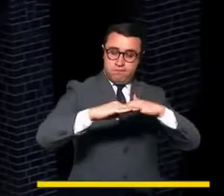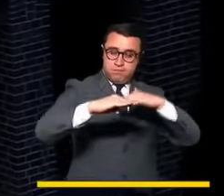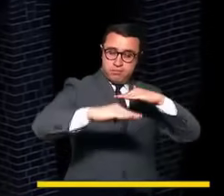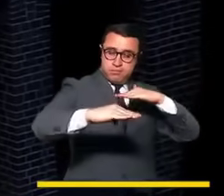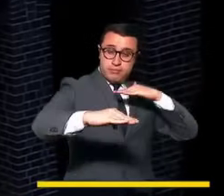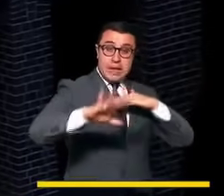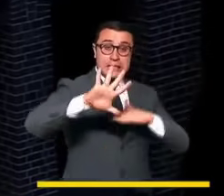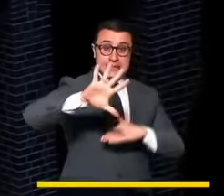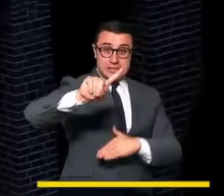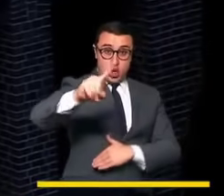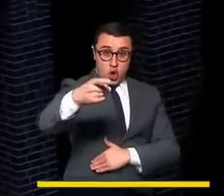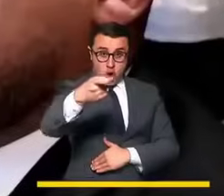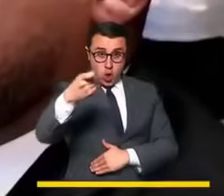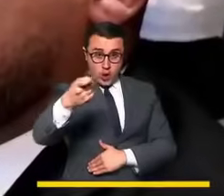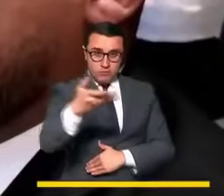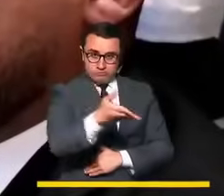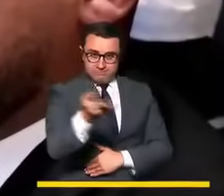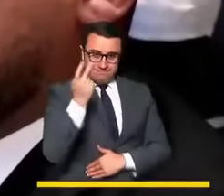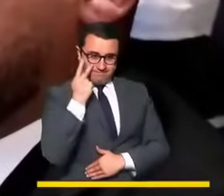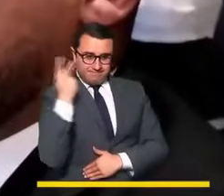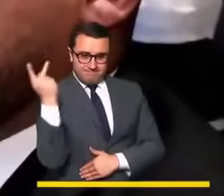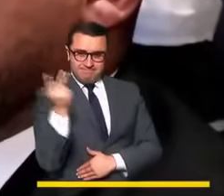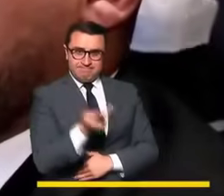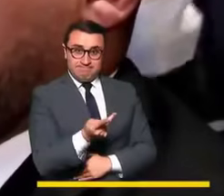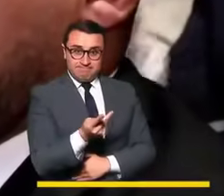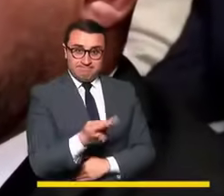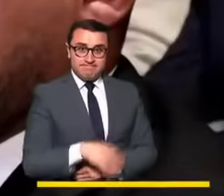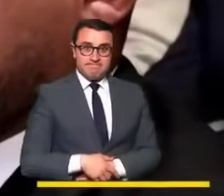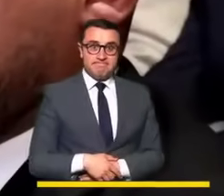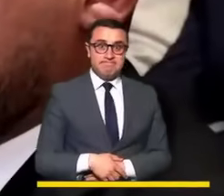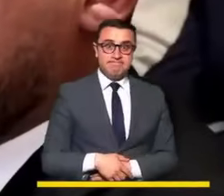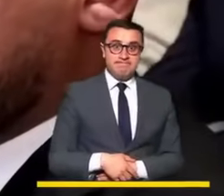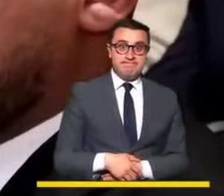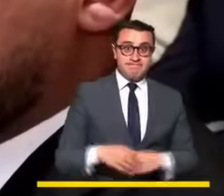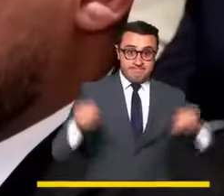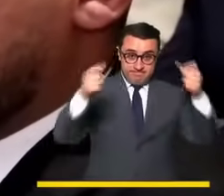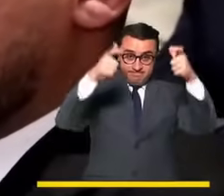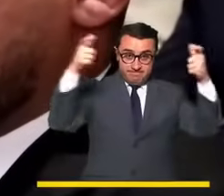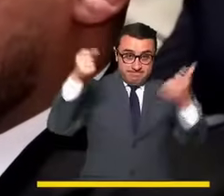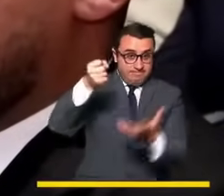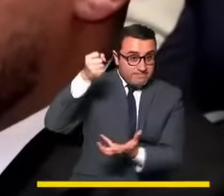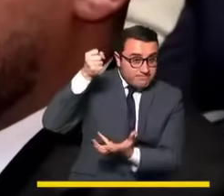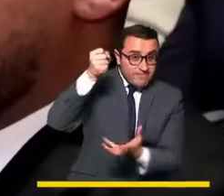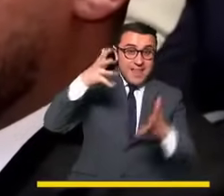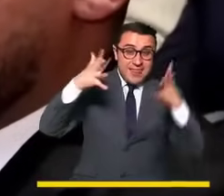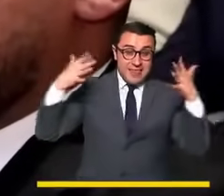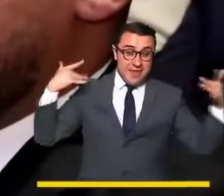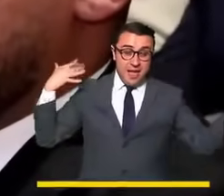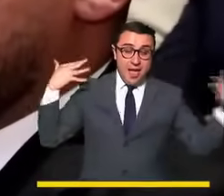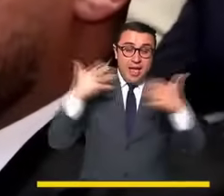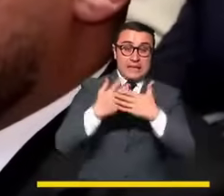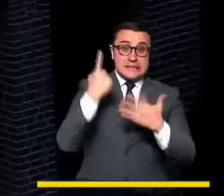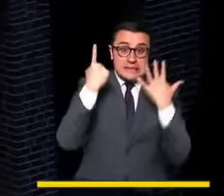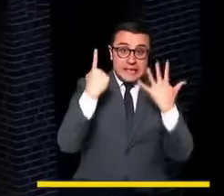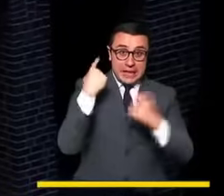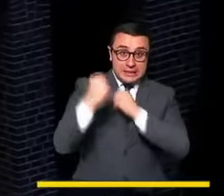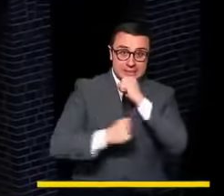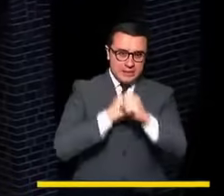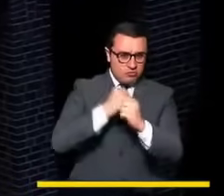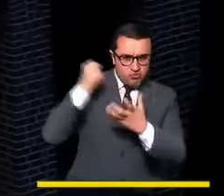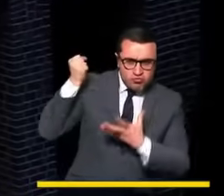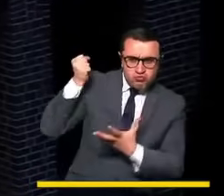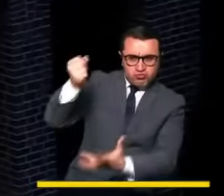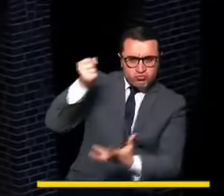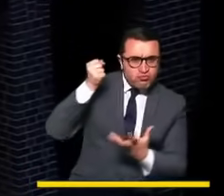ejercicio, pues la verdad es que el grueso de las inversiones públicas en los últimos 6 años en